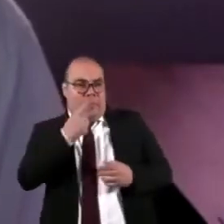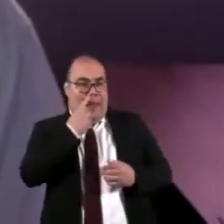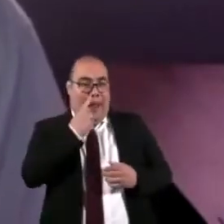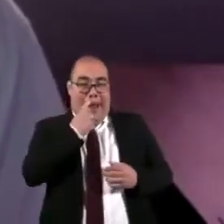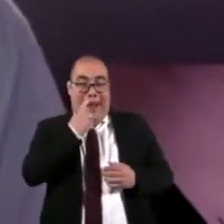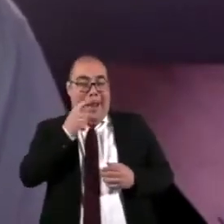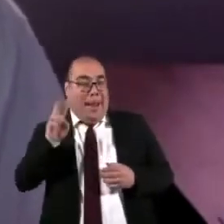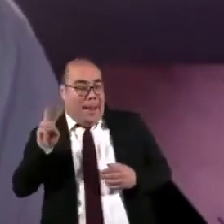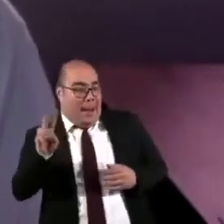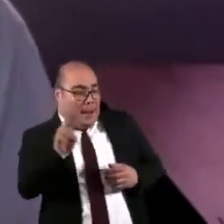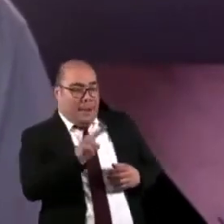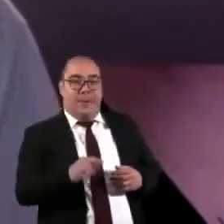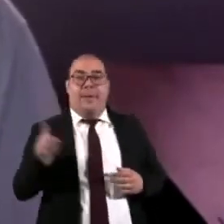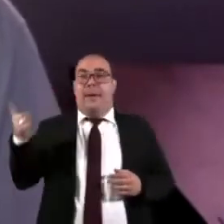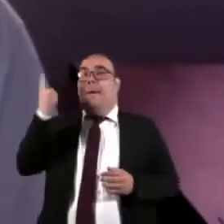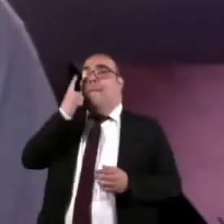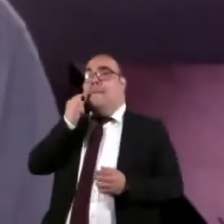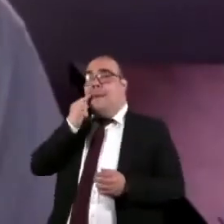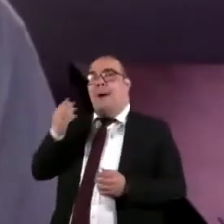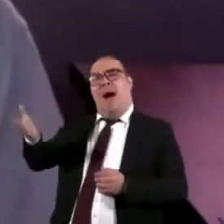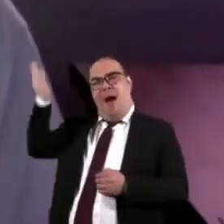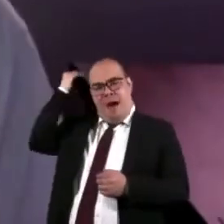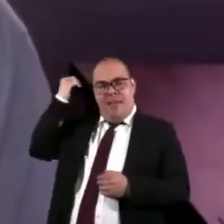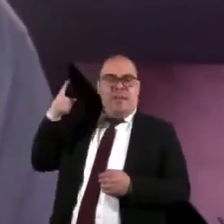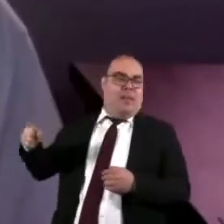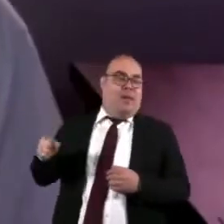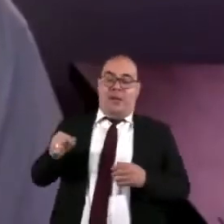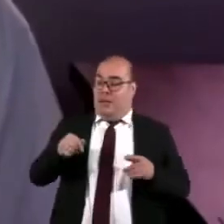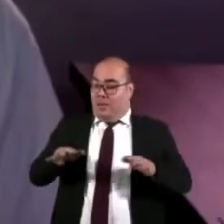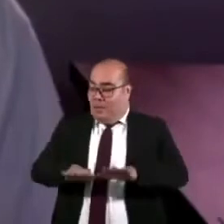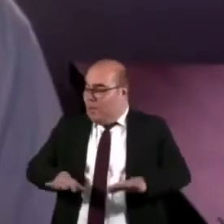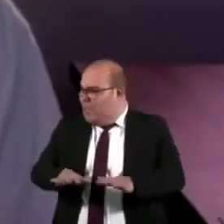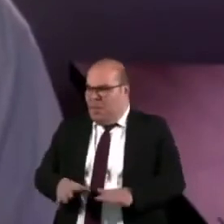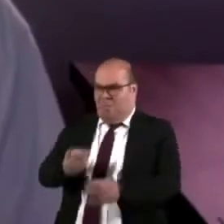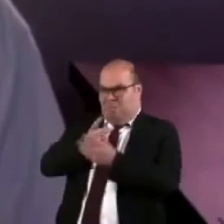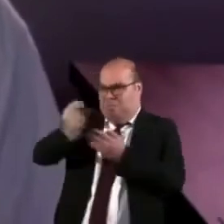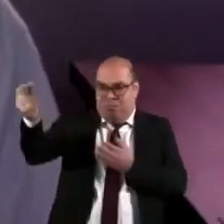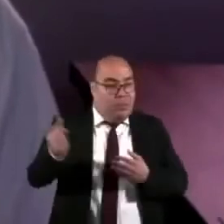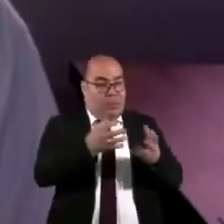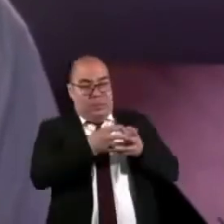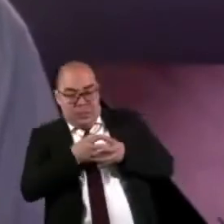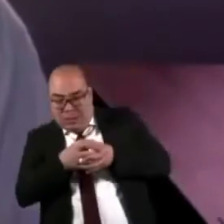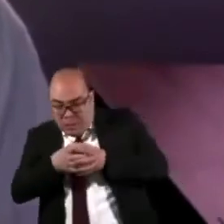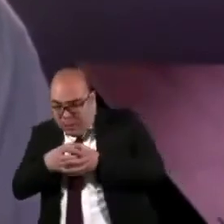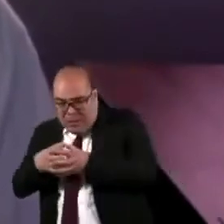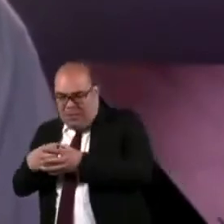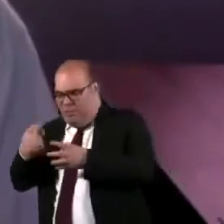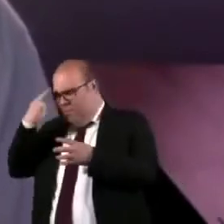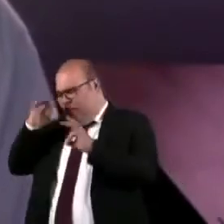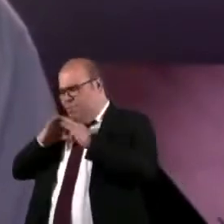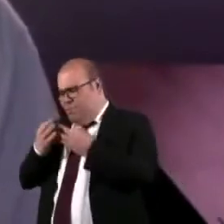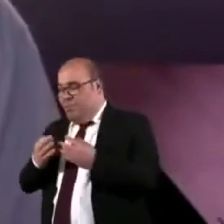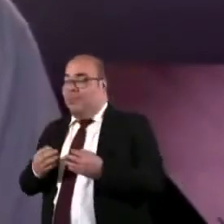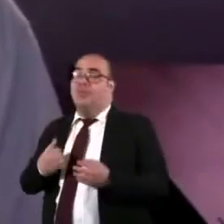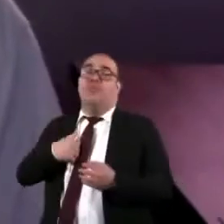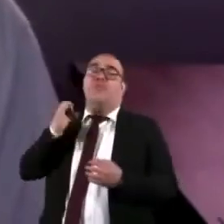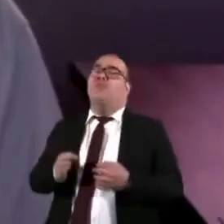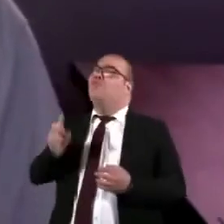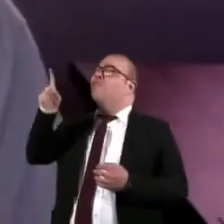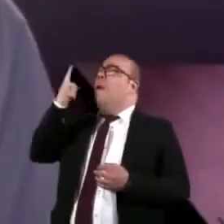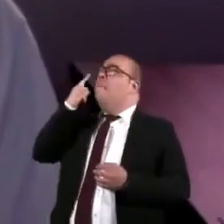viuda, mi papá también fue desplazado en esa época, y pues esas historias uno las escuchaba de niño.